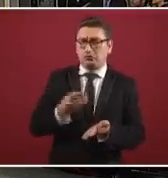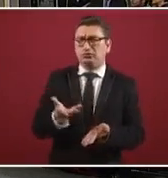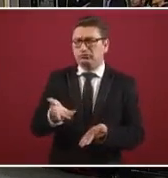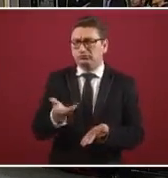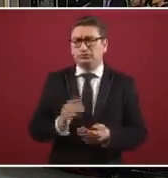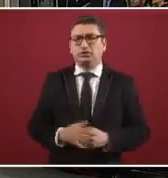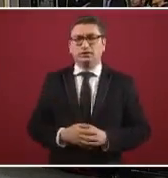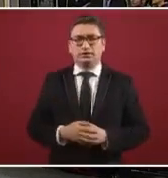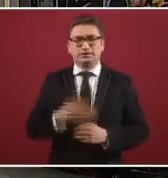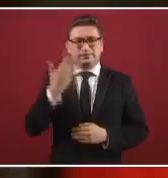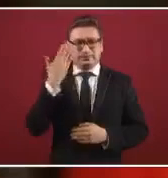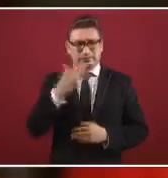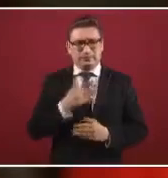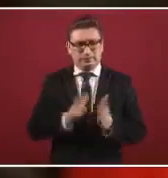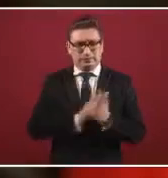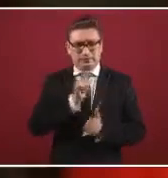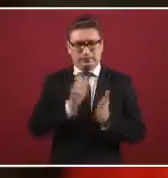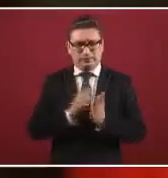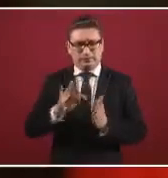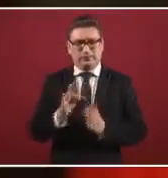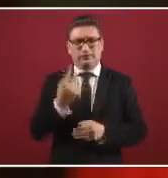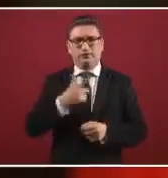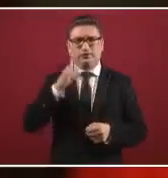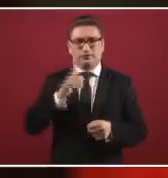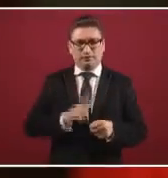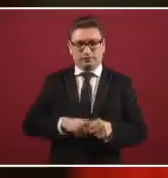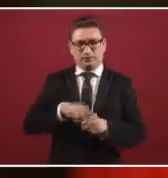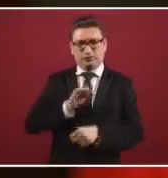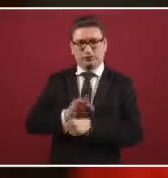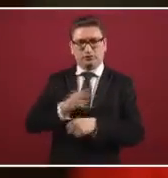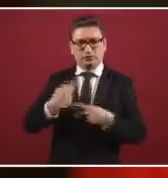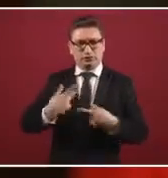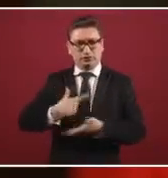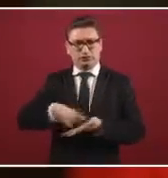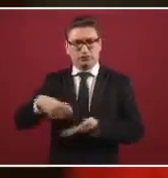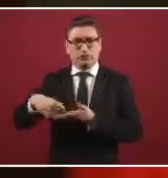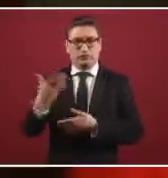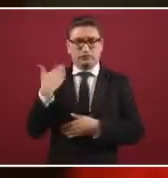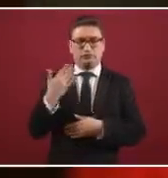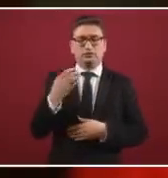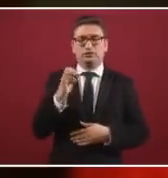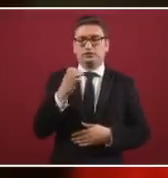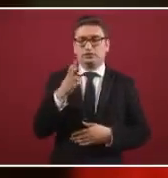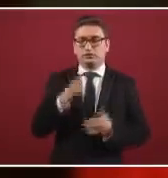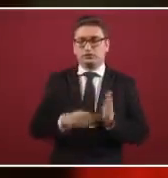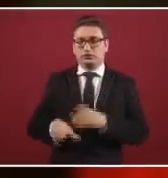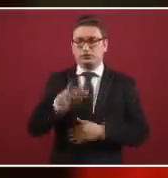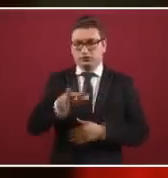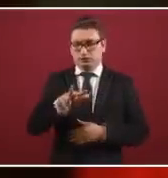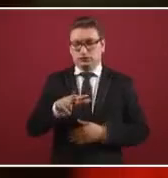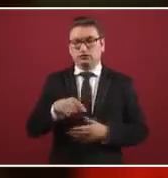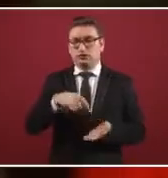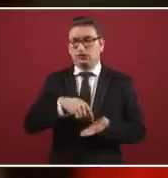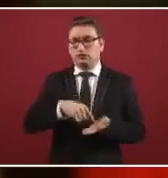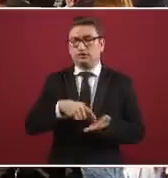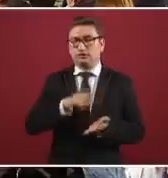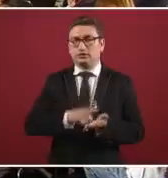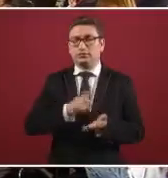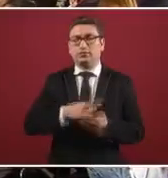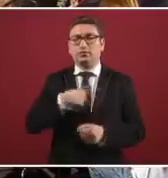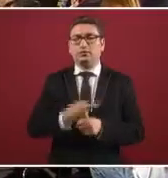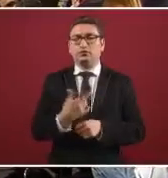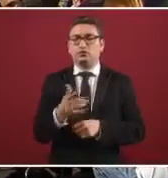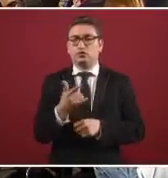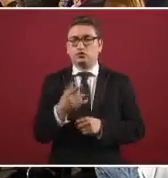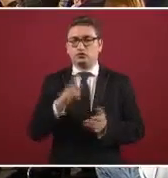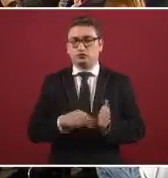la reforma a la Ley Federal de Protección al Consumidor en enero del 2018 faculta para que a partir del 1 de julio de este